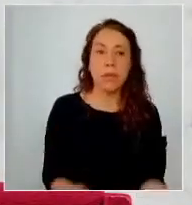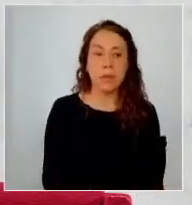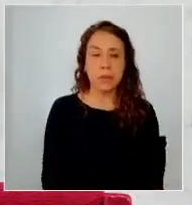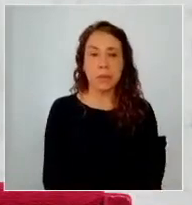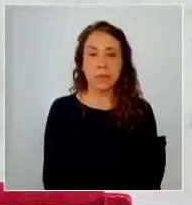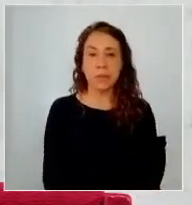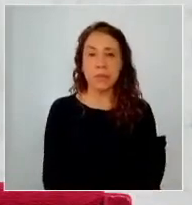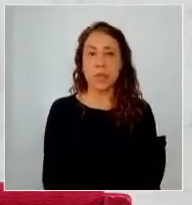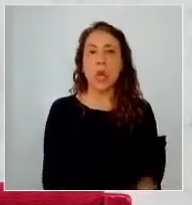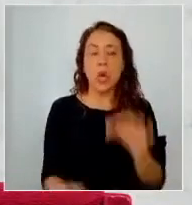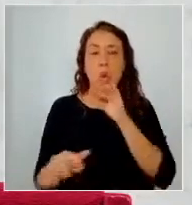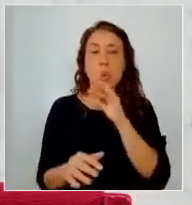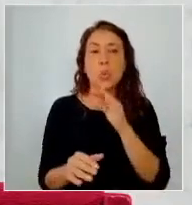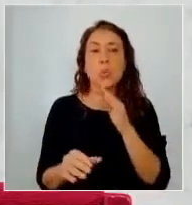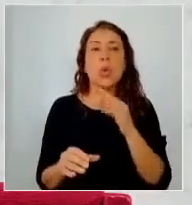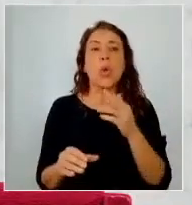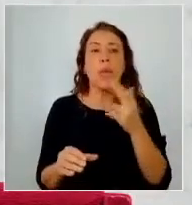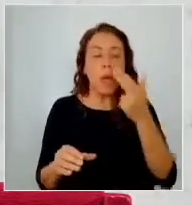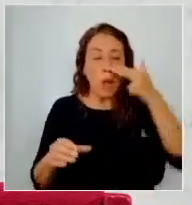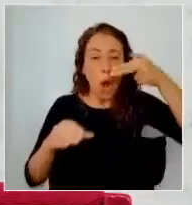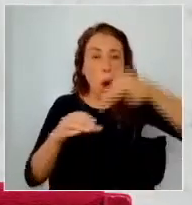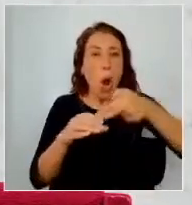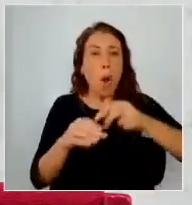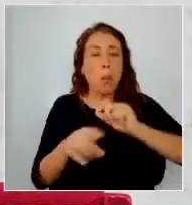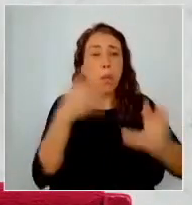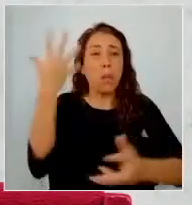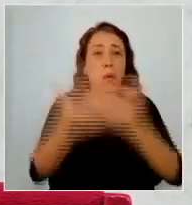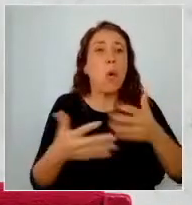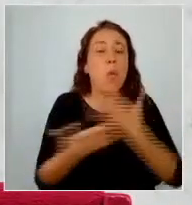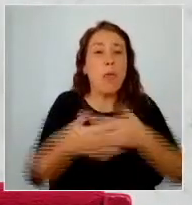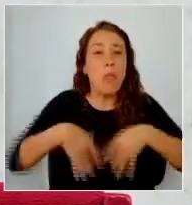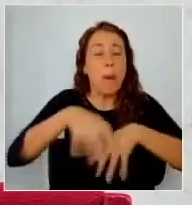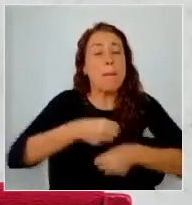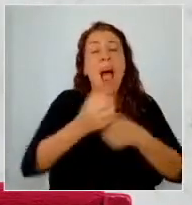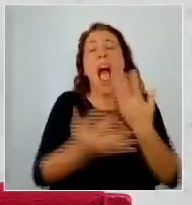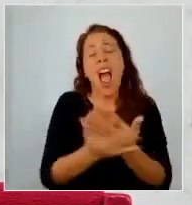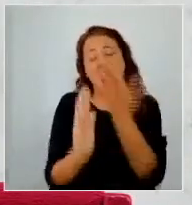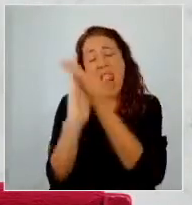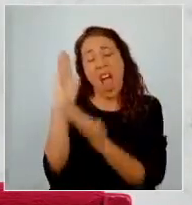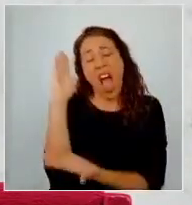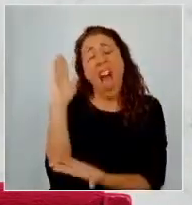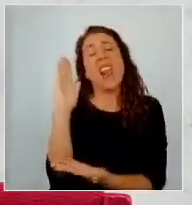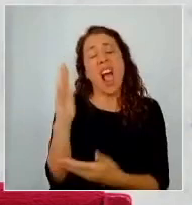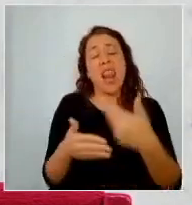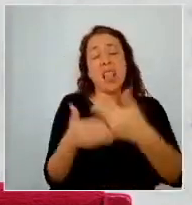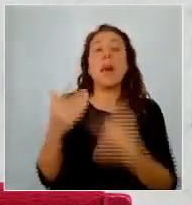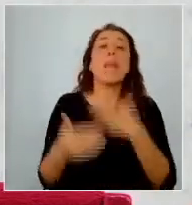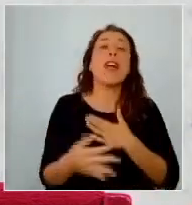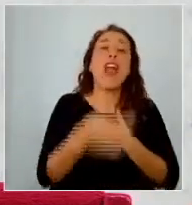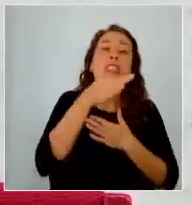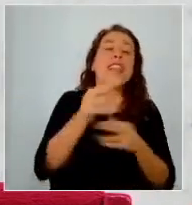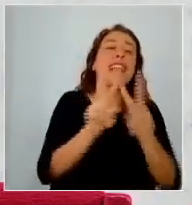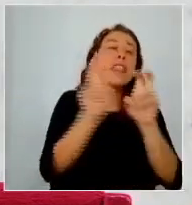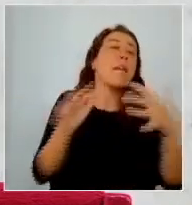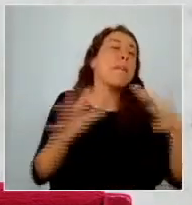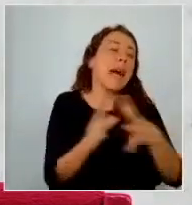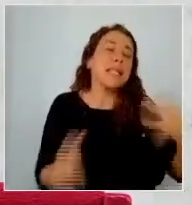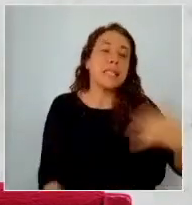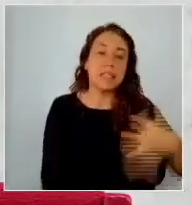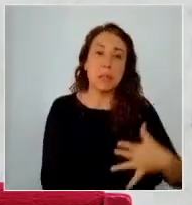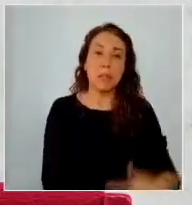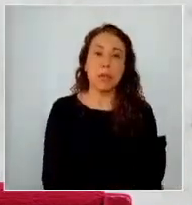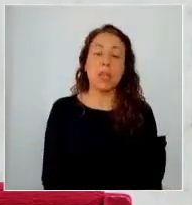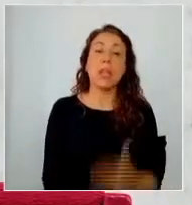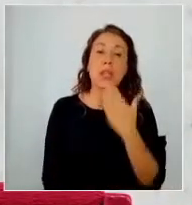uso de combustible en contexto manifestación hay una lista larga pero he querido quedar por algunas más emblemáticas no podemos dejar que